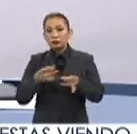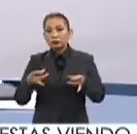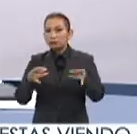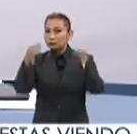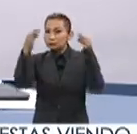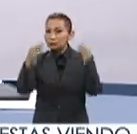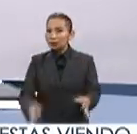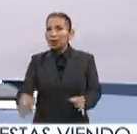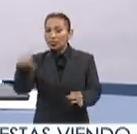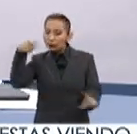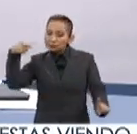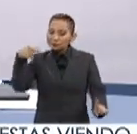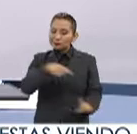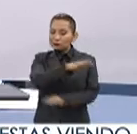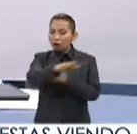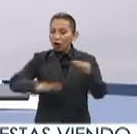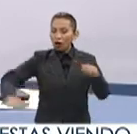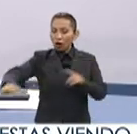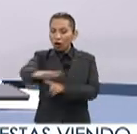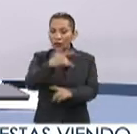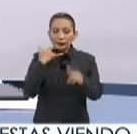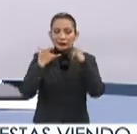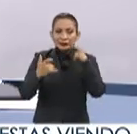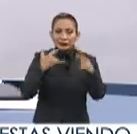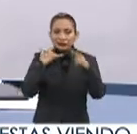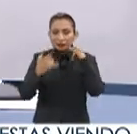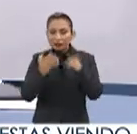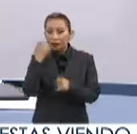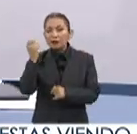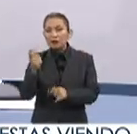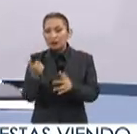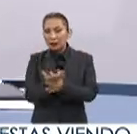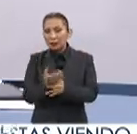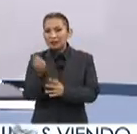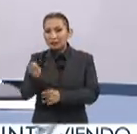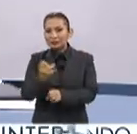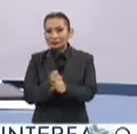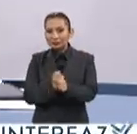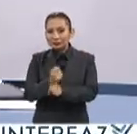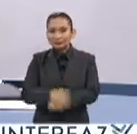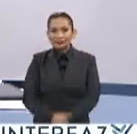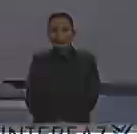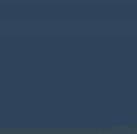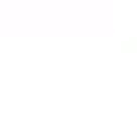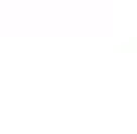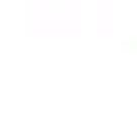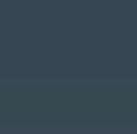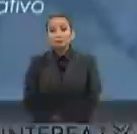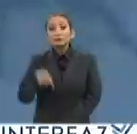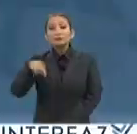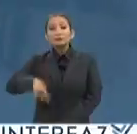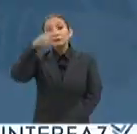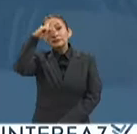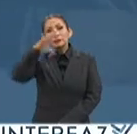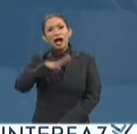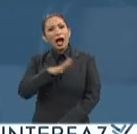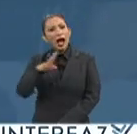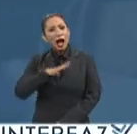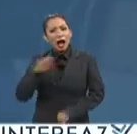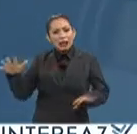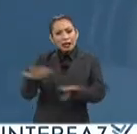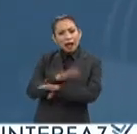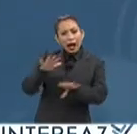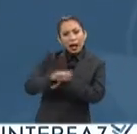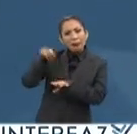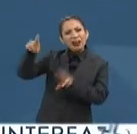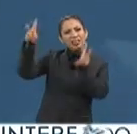calidad en el centro de todos los esfuerzos educativos. Veamos la primera parte de ese reportaje. En México se viven momentos de